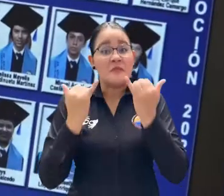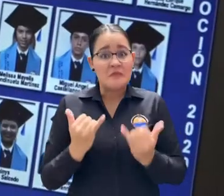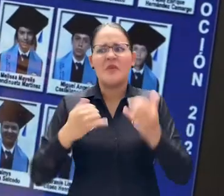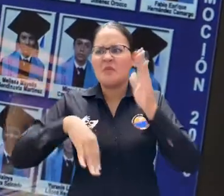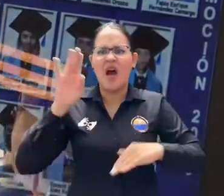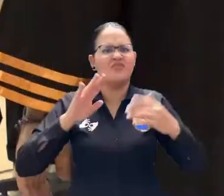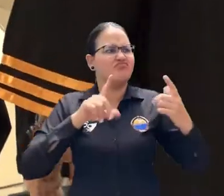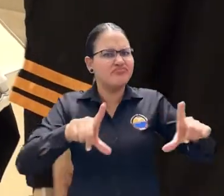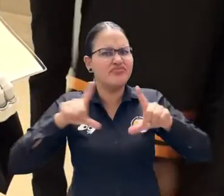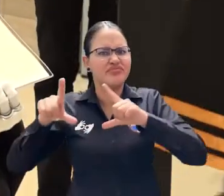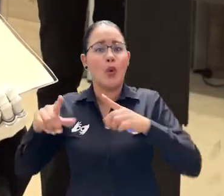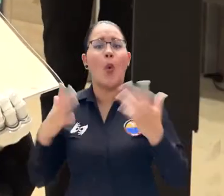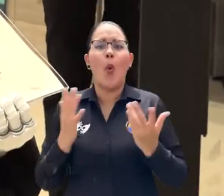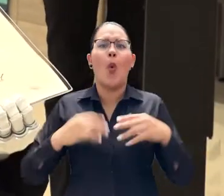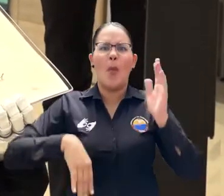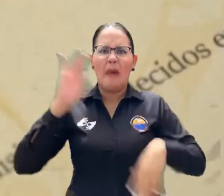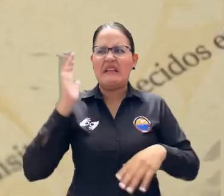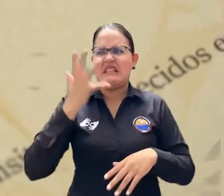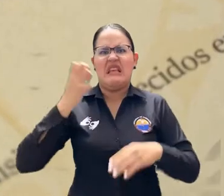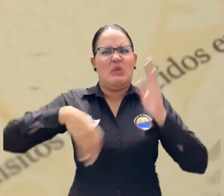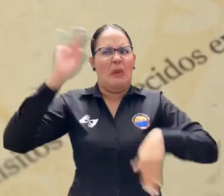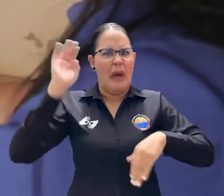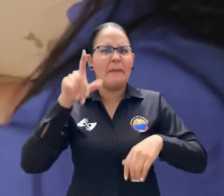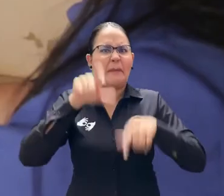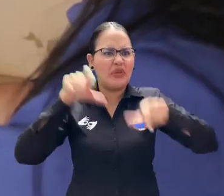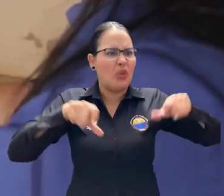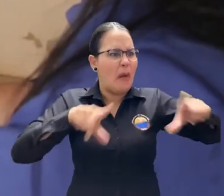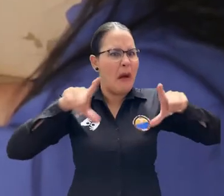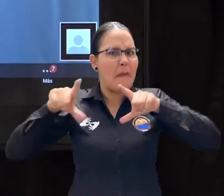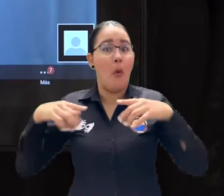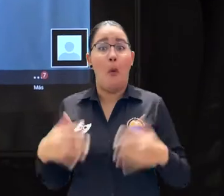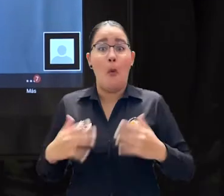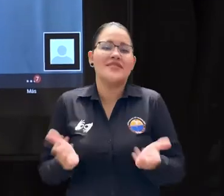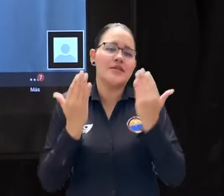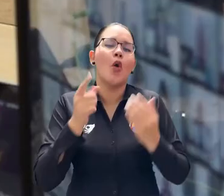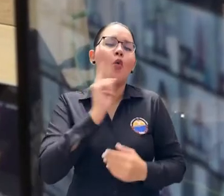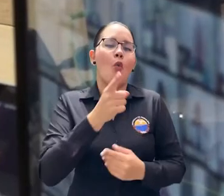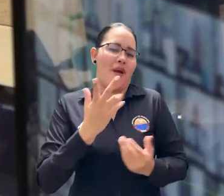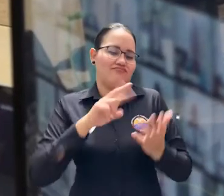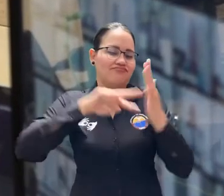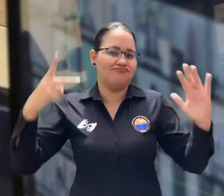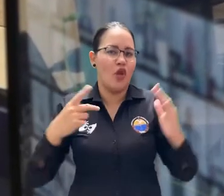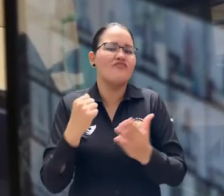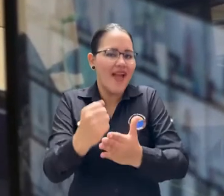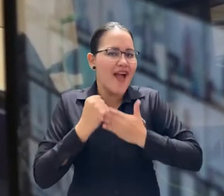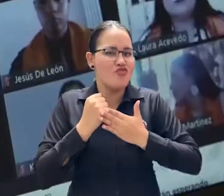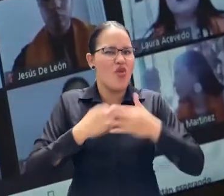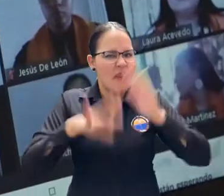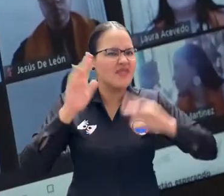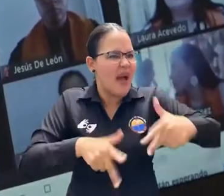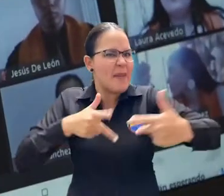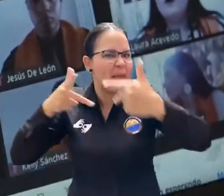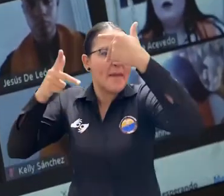tecnológico. Lo que nos permite la tecnología, estar hoy desde varios municipios, incluso fuera del país, que sea un motivo de orgullo para